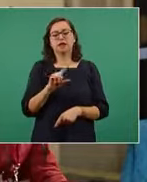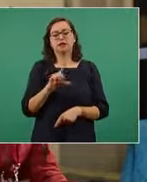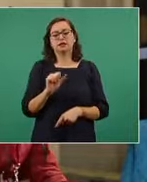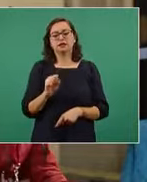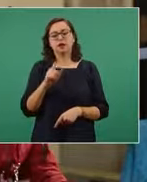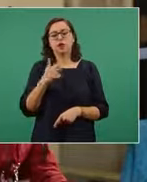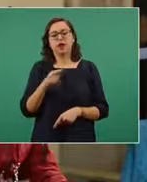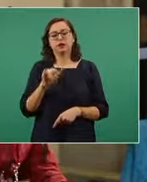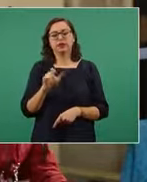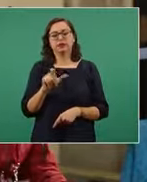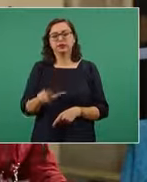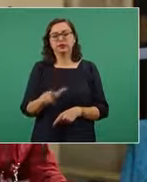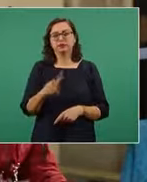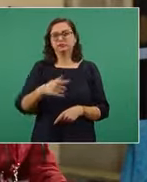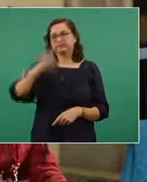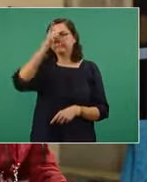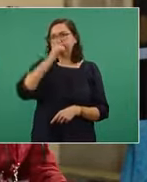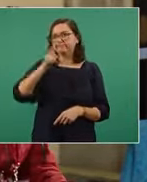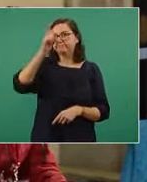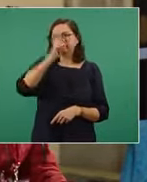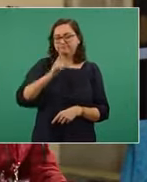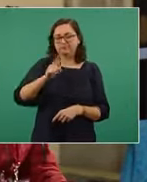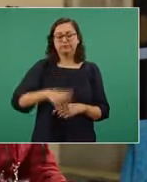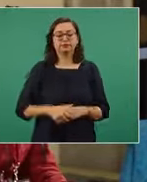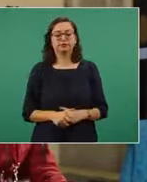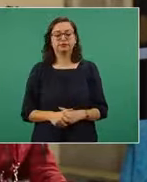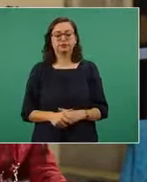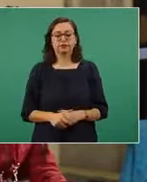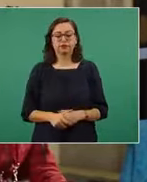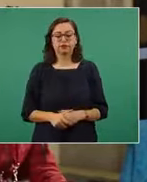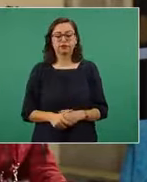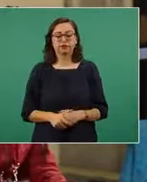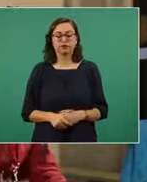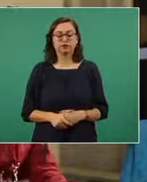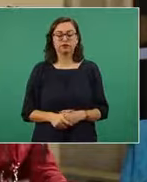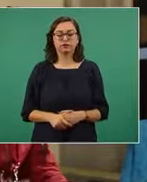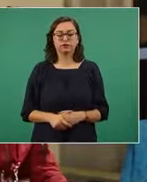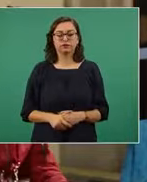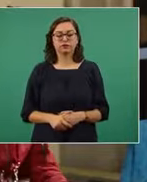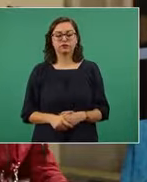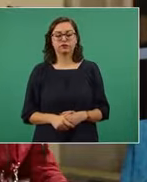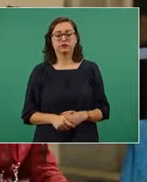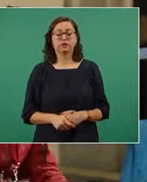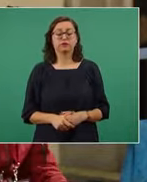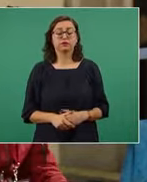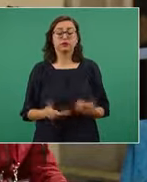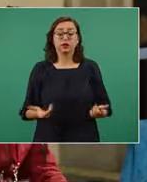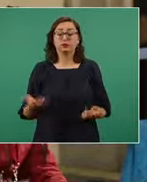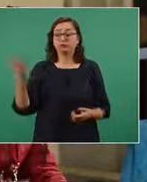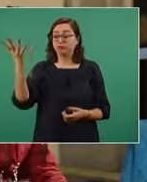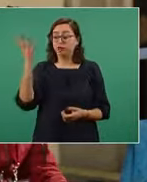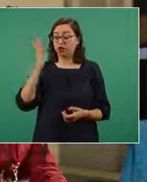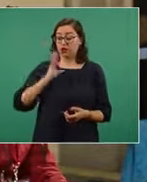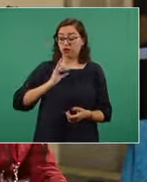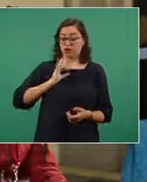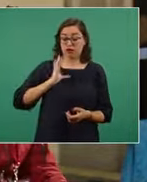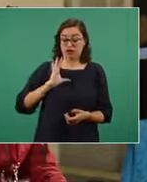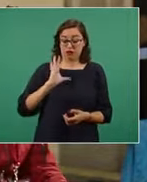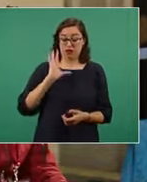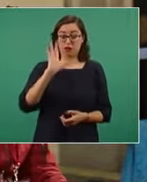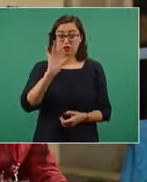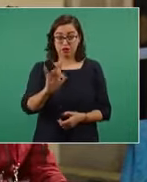Señor presidente, si me permite, me piden hacer una denuncia por influyentismo y un exhorto al Congreso de